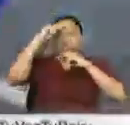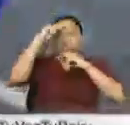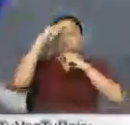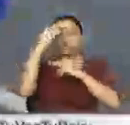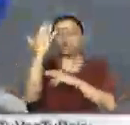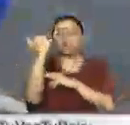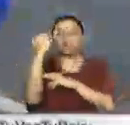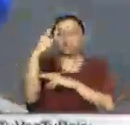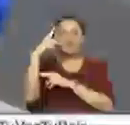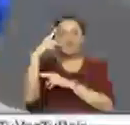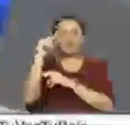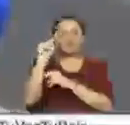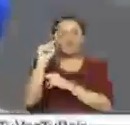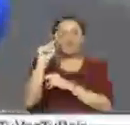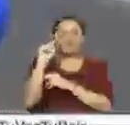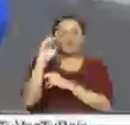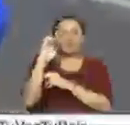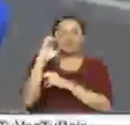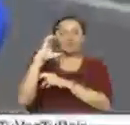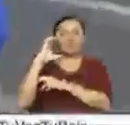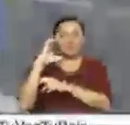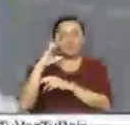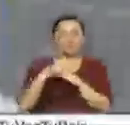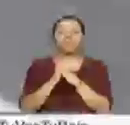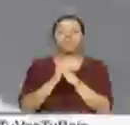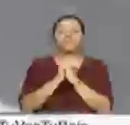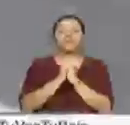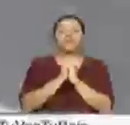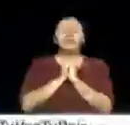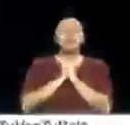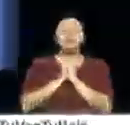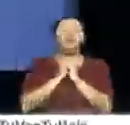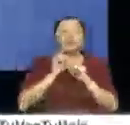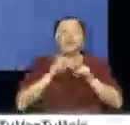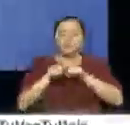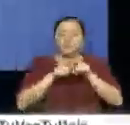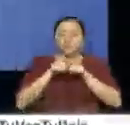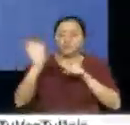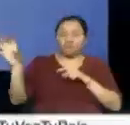15K.es. Los competidores de provincia deben comunicarse a los teléfonos